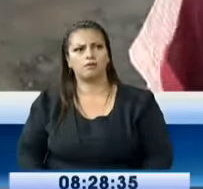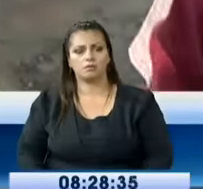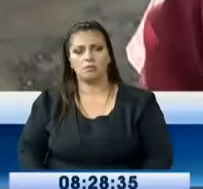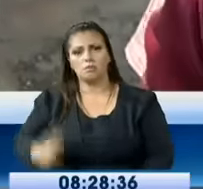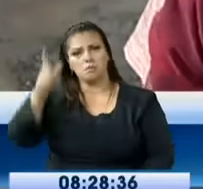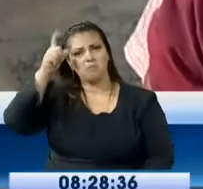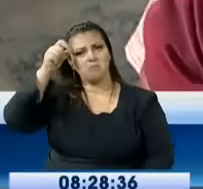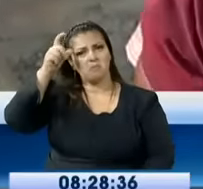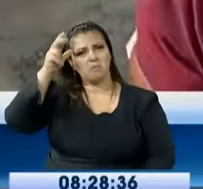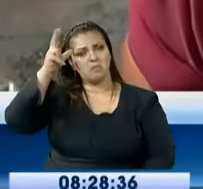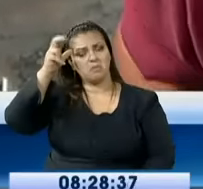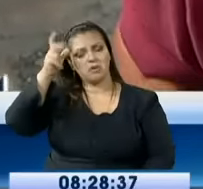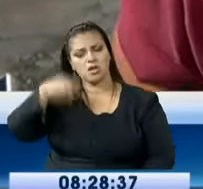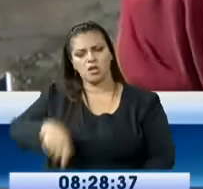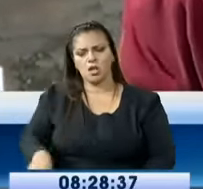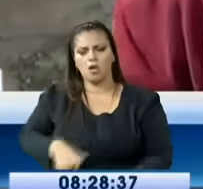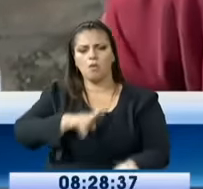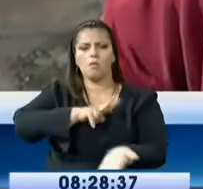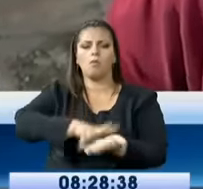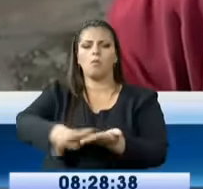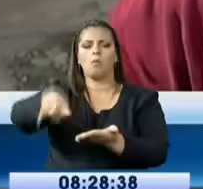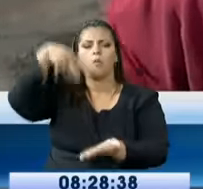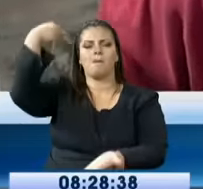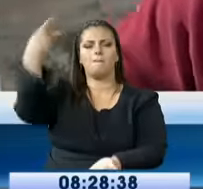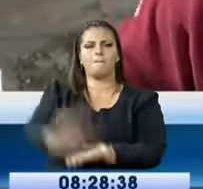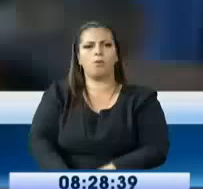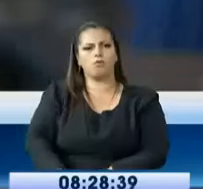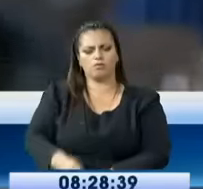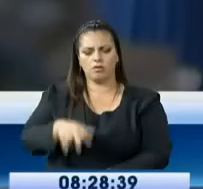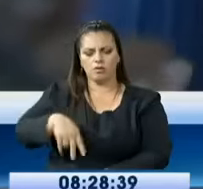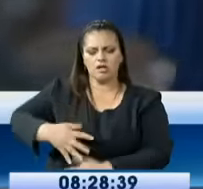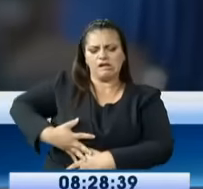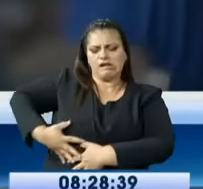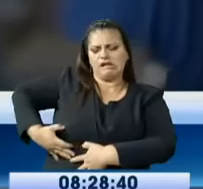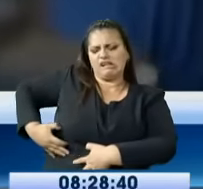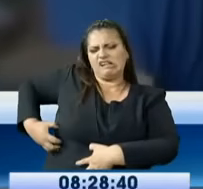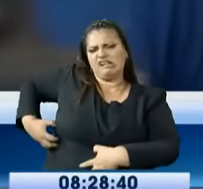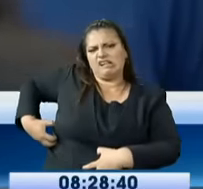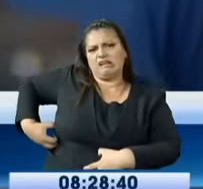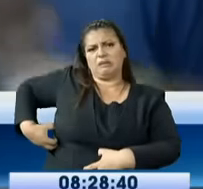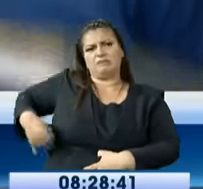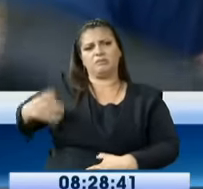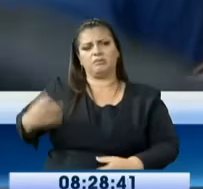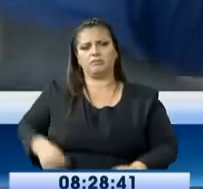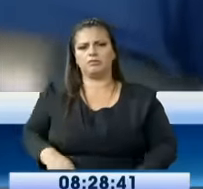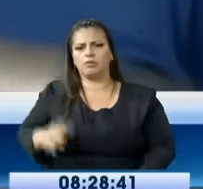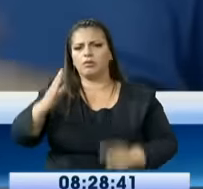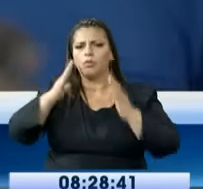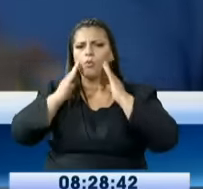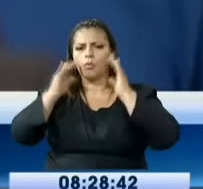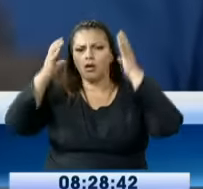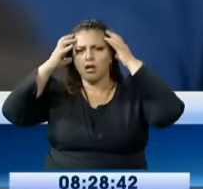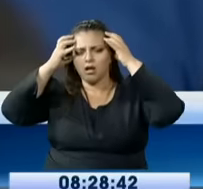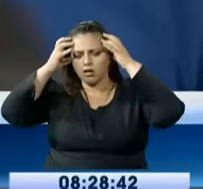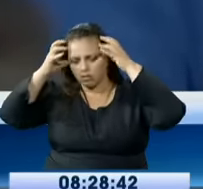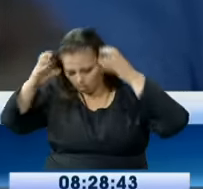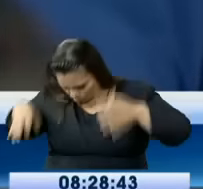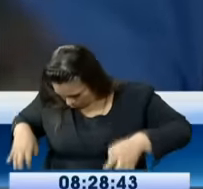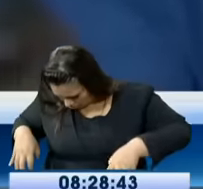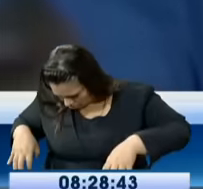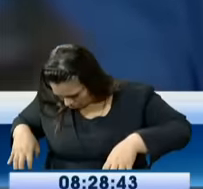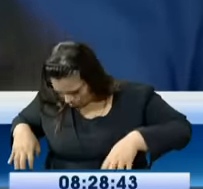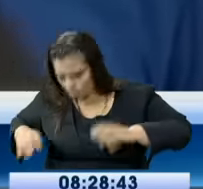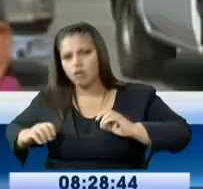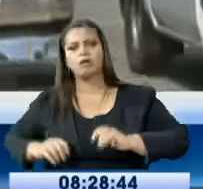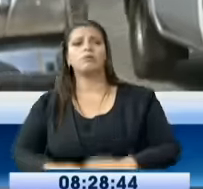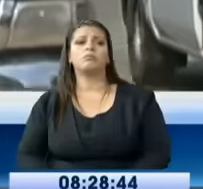tiene dos rayones por aquí, por la costilla. Que estaba de cabeza, pues. Estaba ahí sumergido,